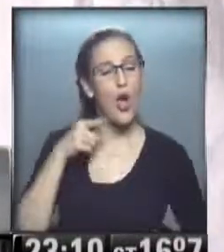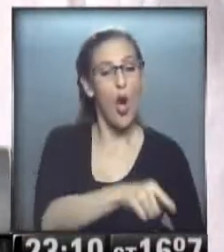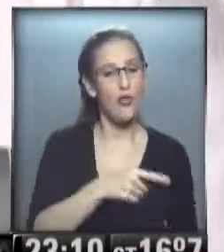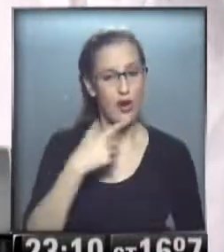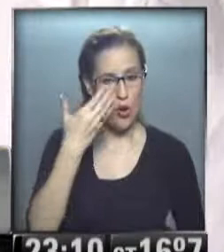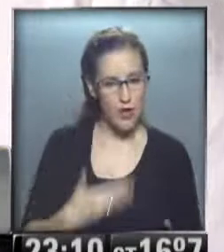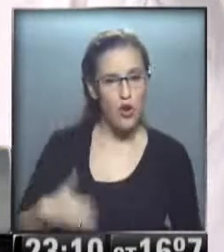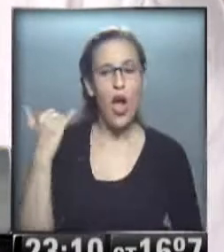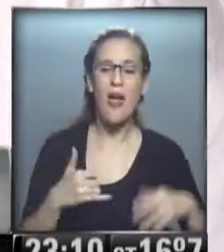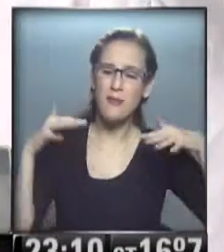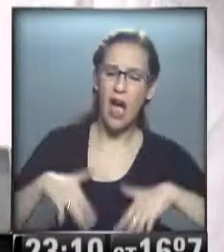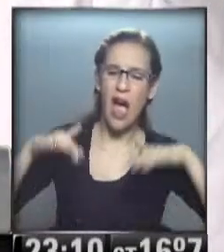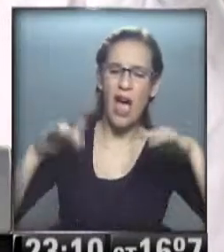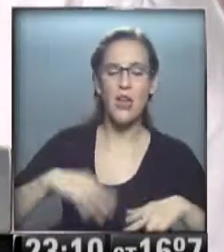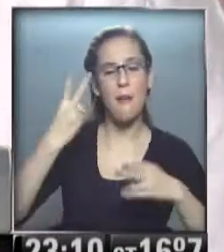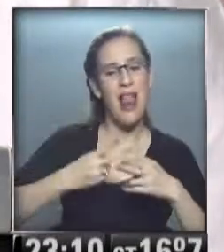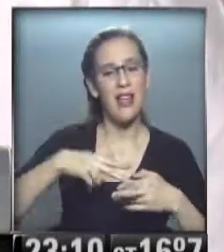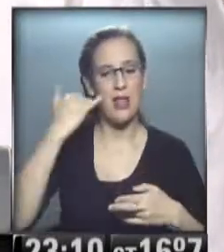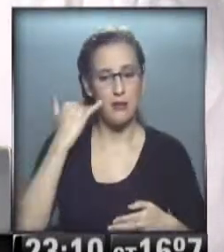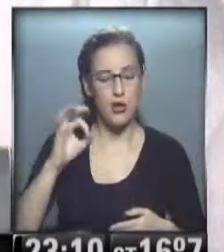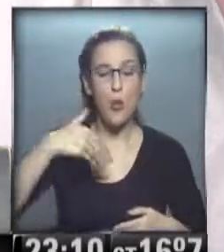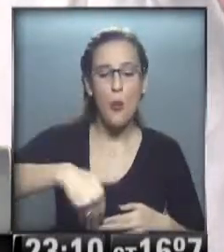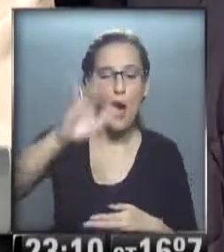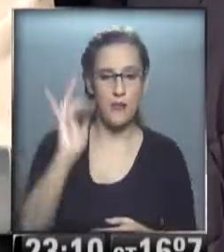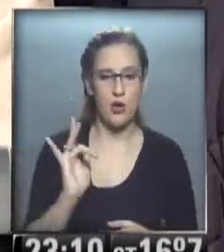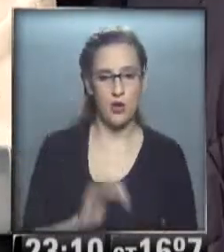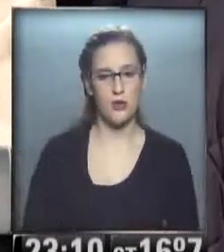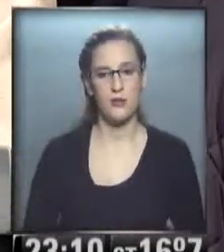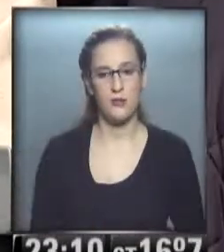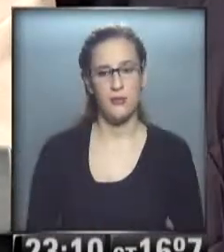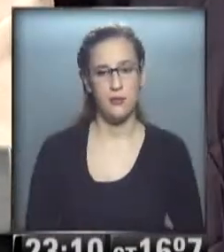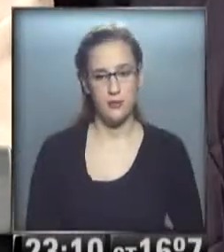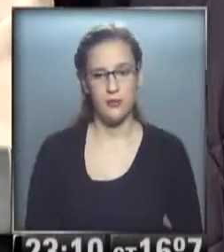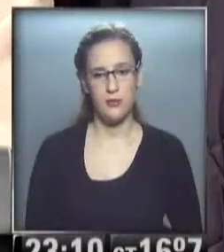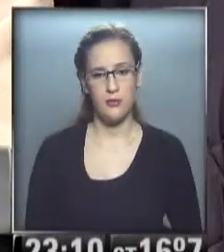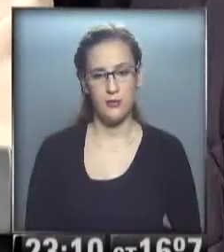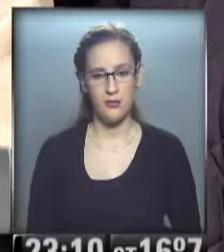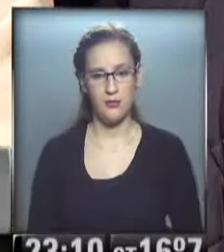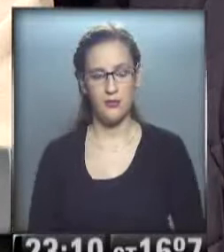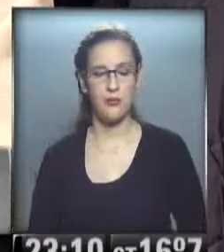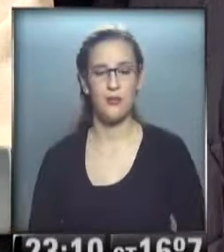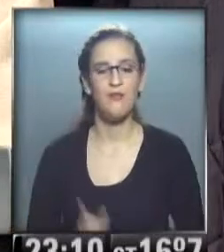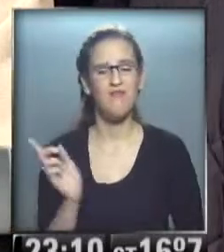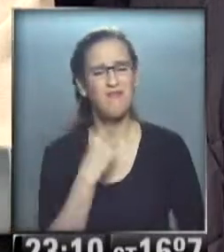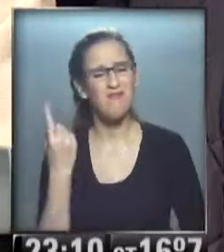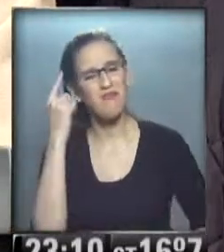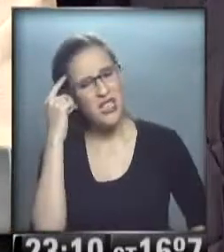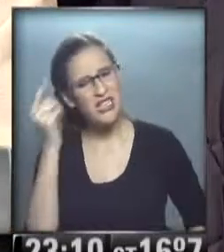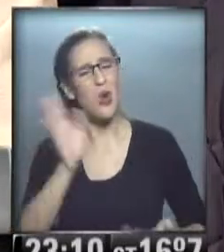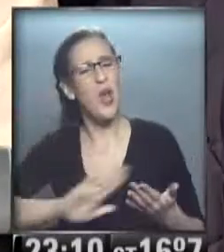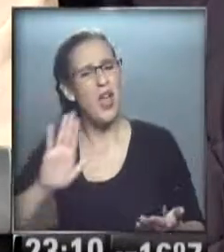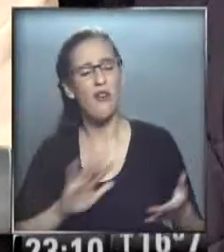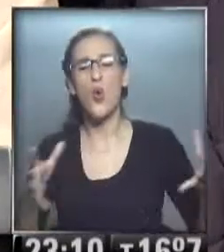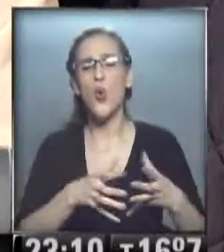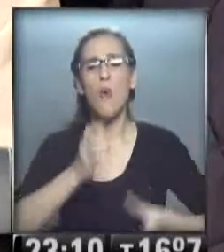una marcha a Plaza de Mayo para el próximo miércoles. Nosotros creemos que es un hecho novedoso que una central